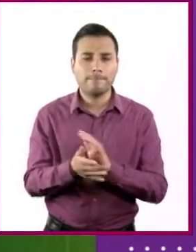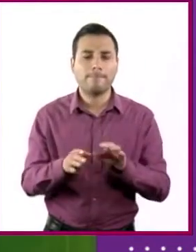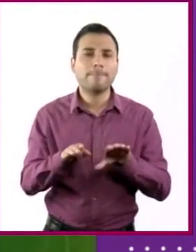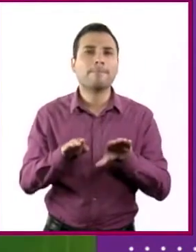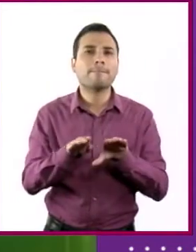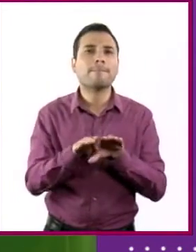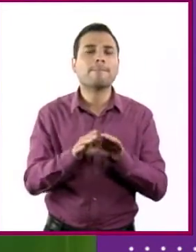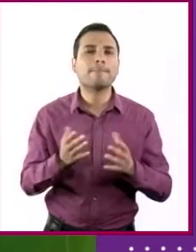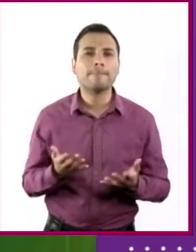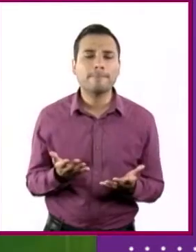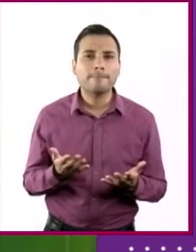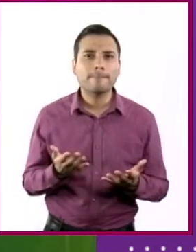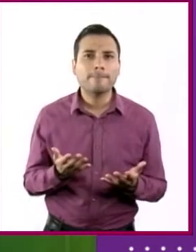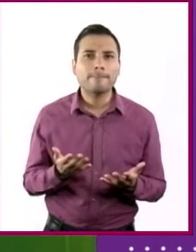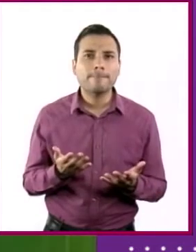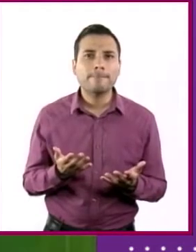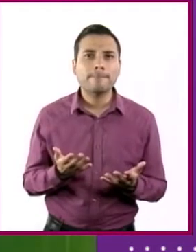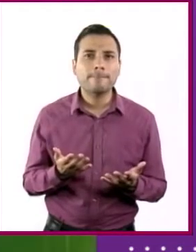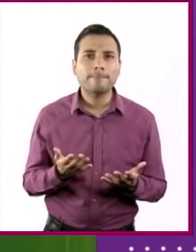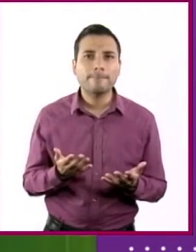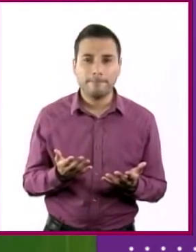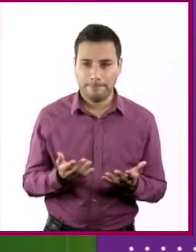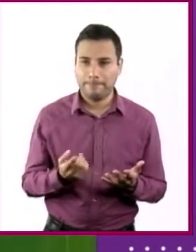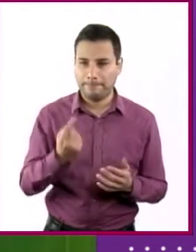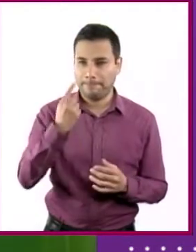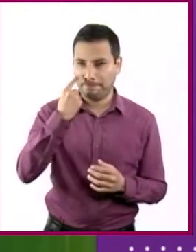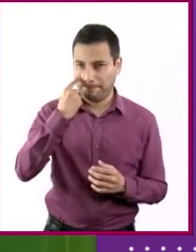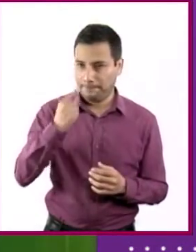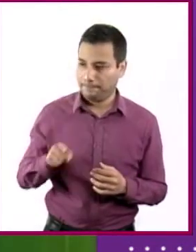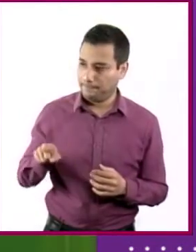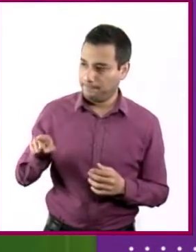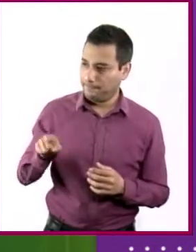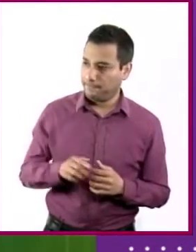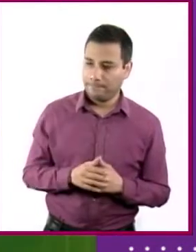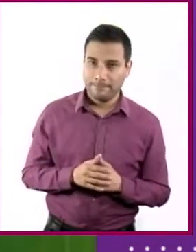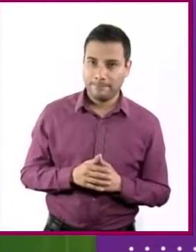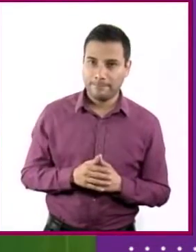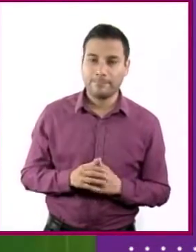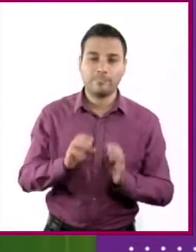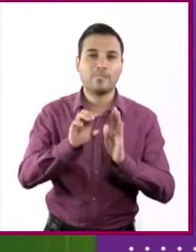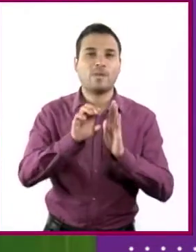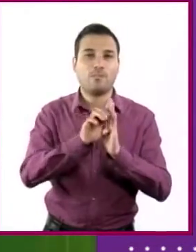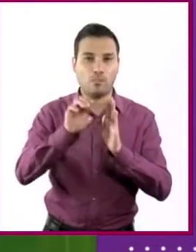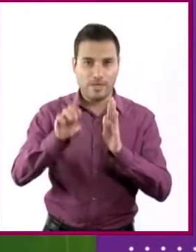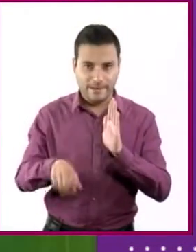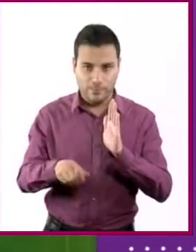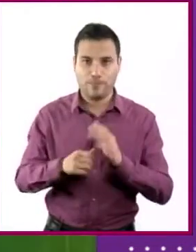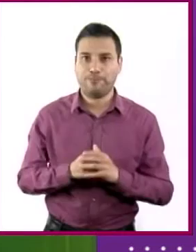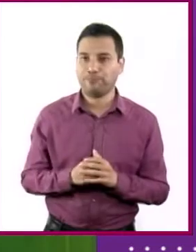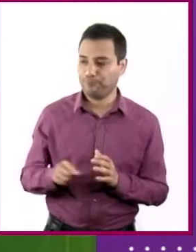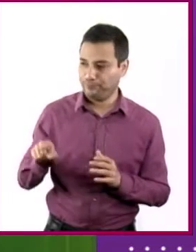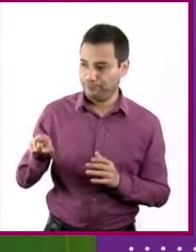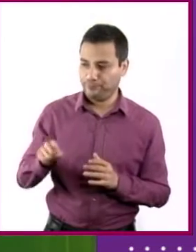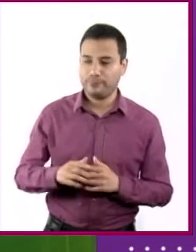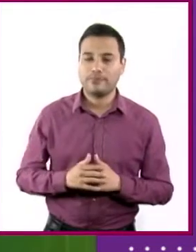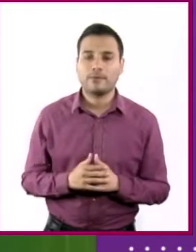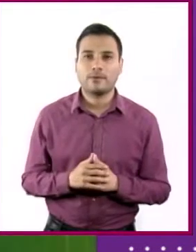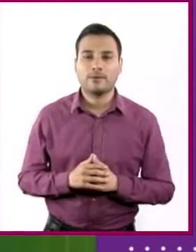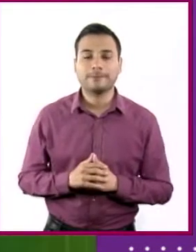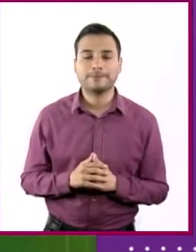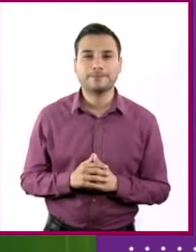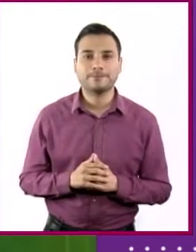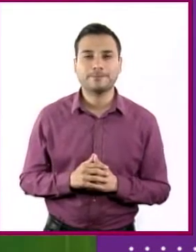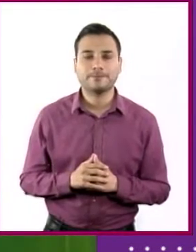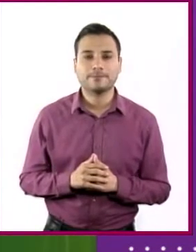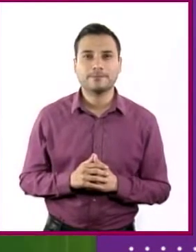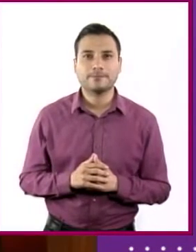Pues es muy sencillo. Se traduce como ¿podías? Por ejemplo, cuando eras niño, ¿podías jugar